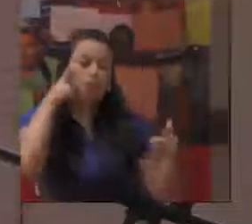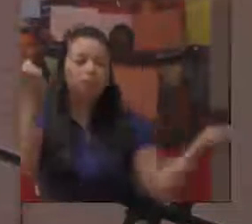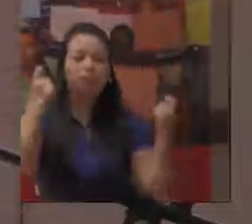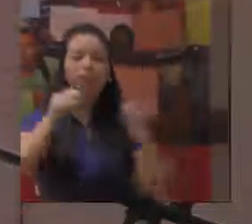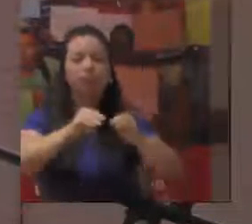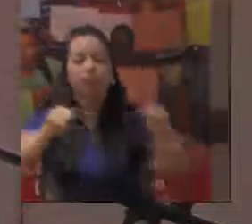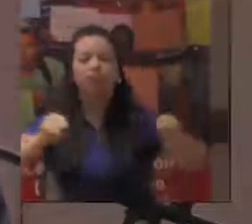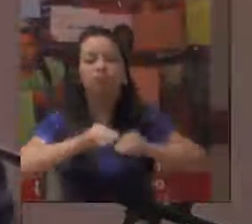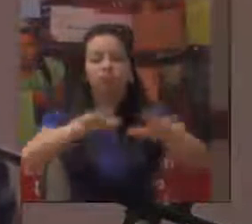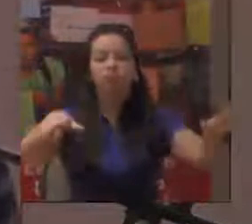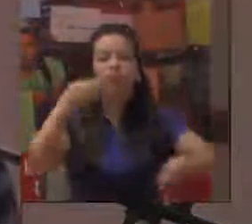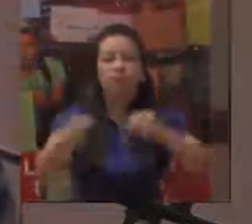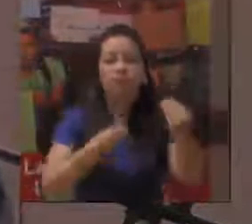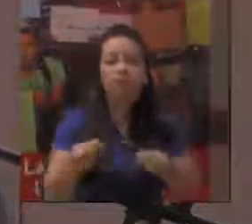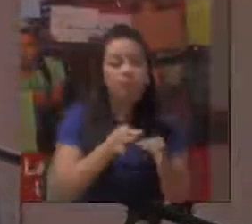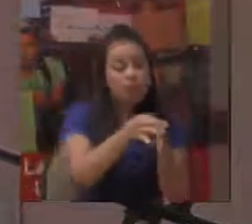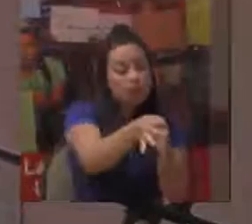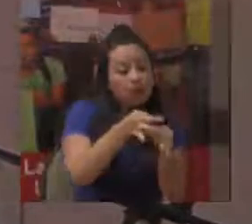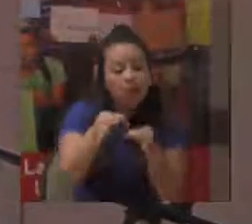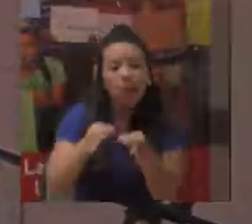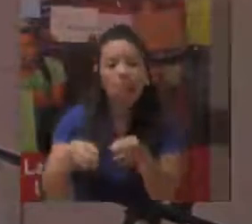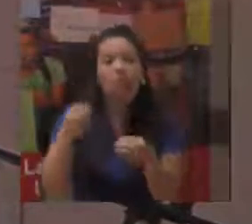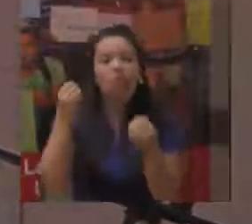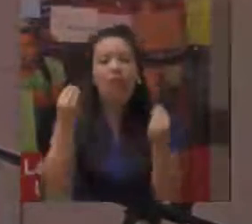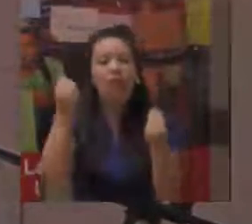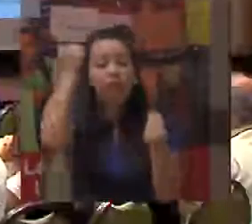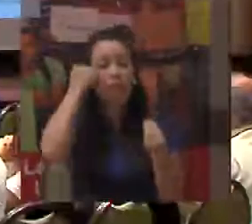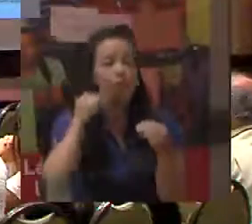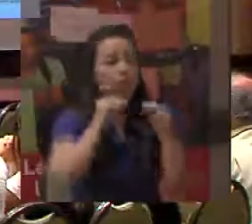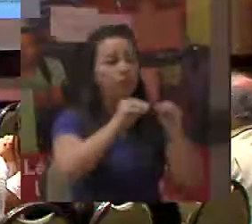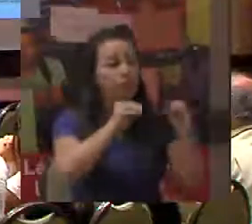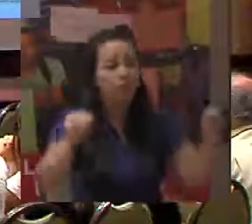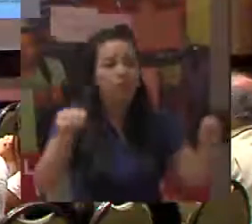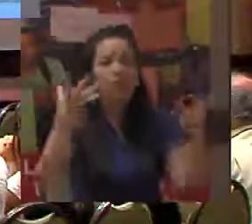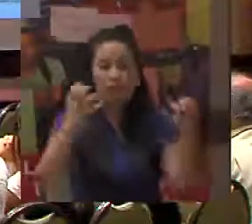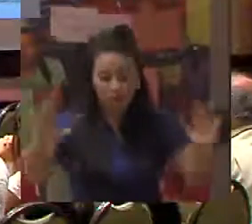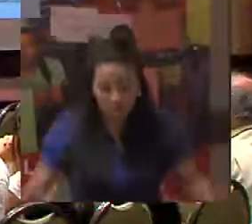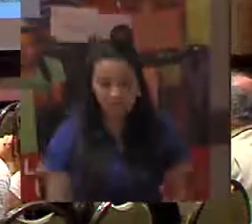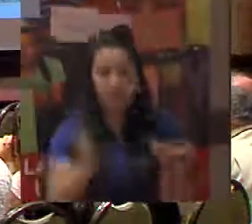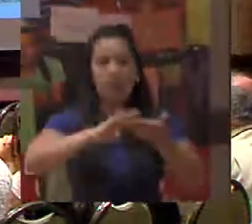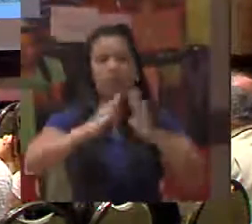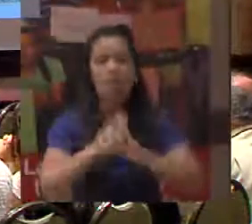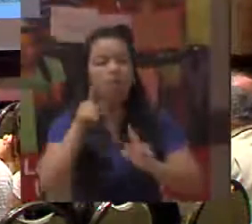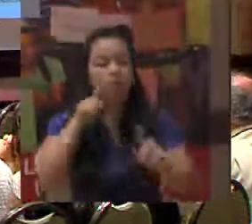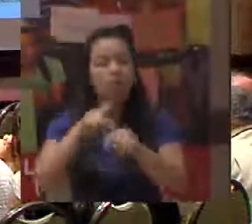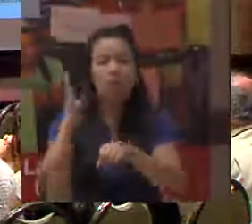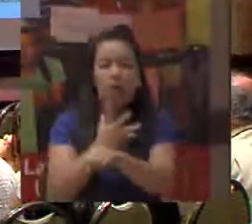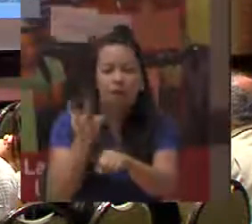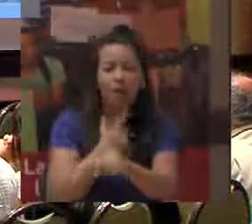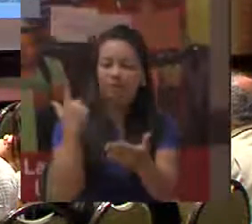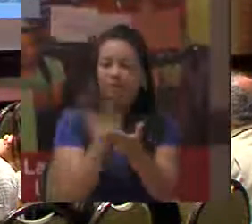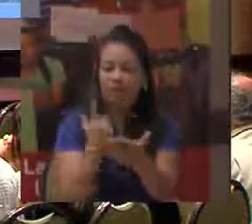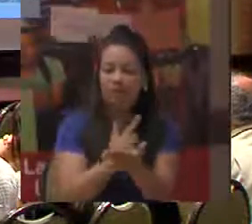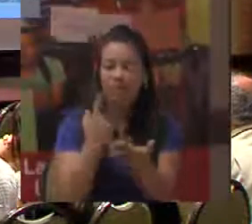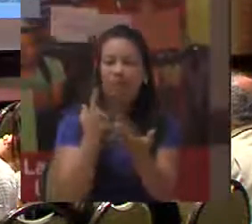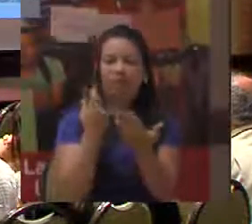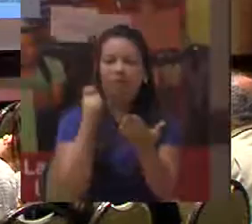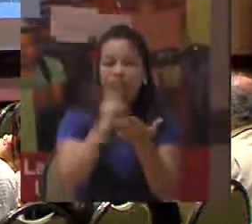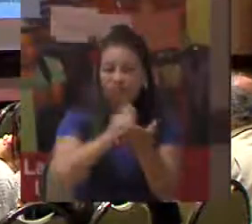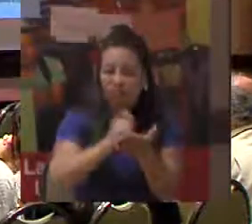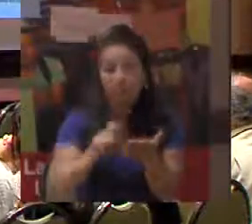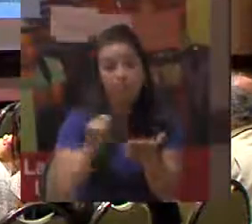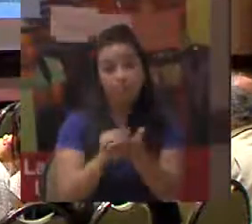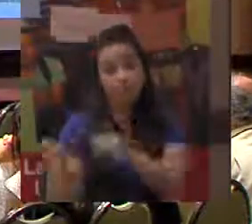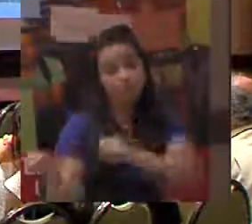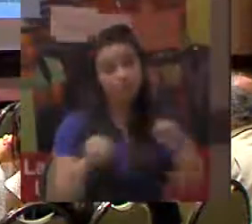fue la estrategia regional para hacer pedagogía sobre la construcción de paz a través del arte y la literatura. Igualmente,